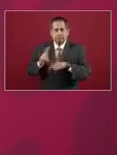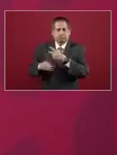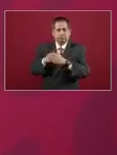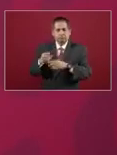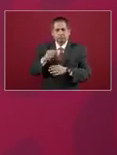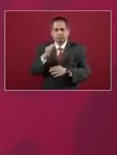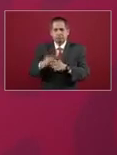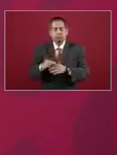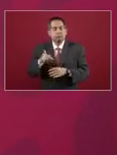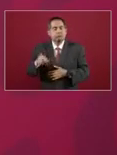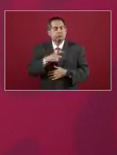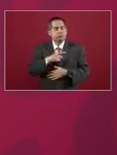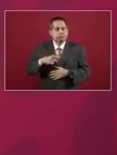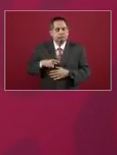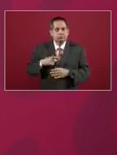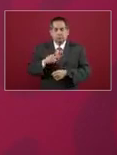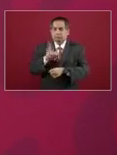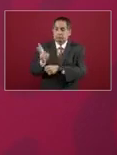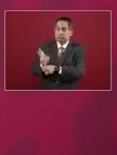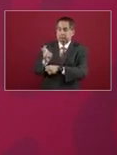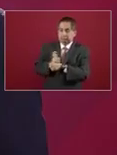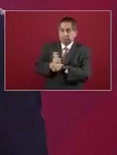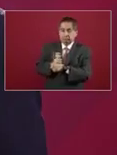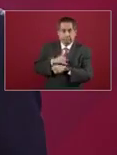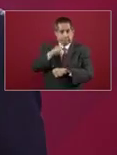¿sí? Tiene un invitado,